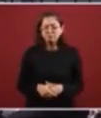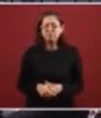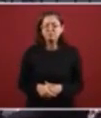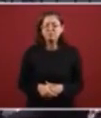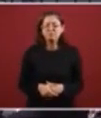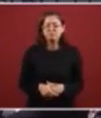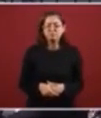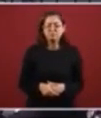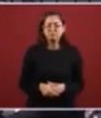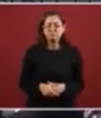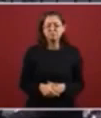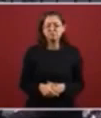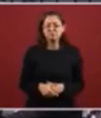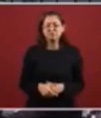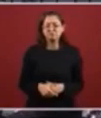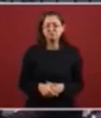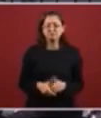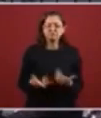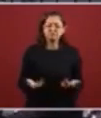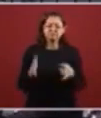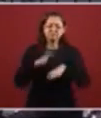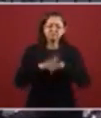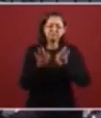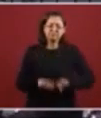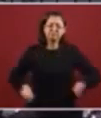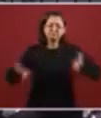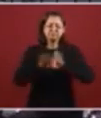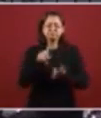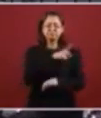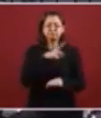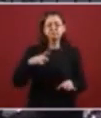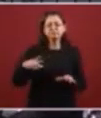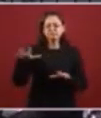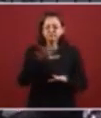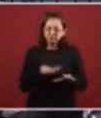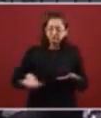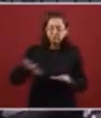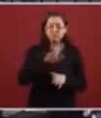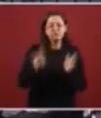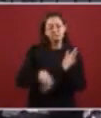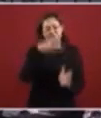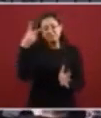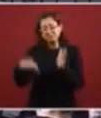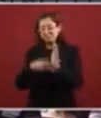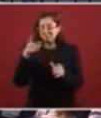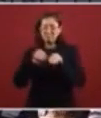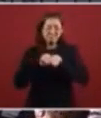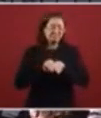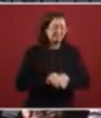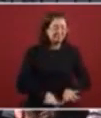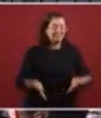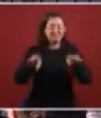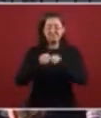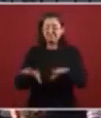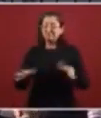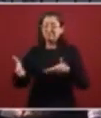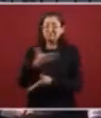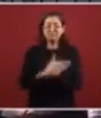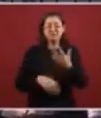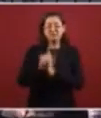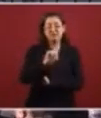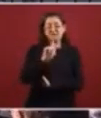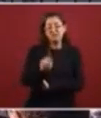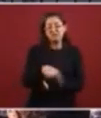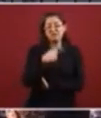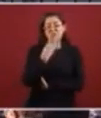de contextualizar es que de este volumen de intercambio de menciones el 74 puntos dos